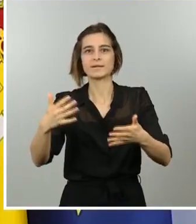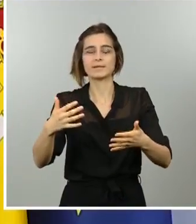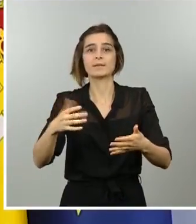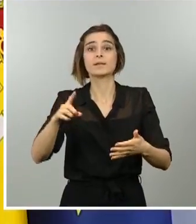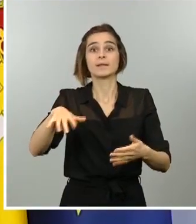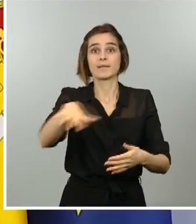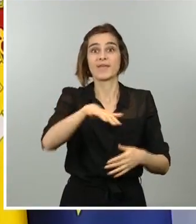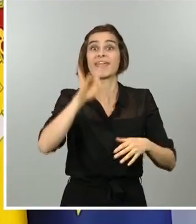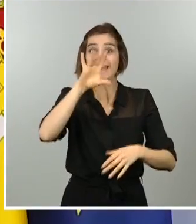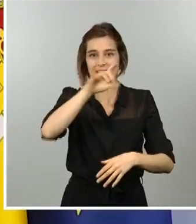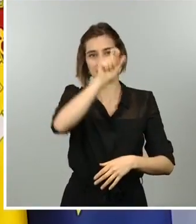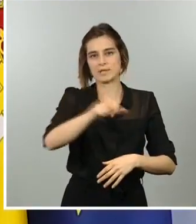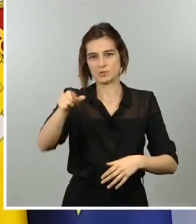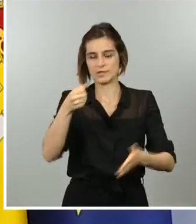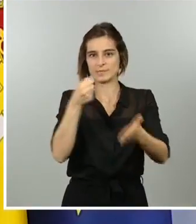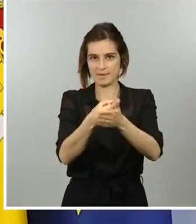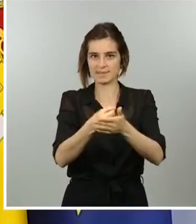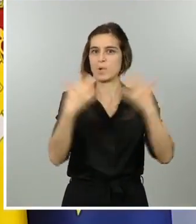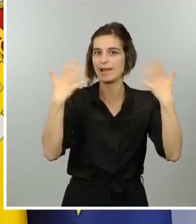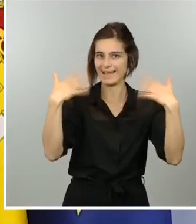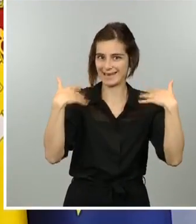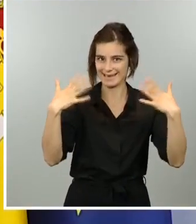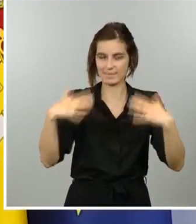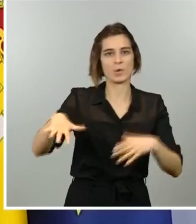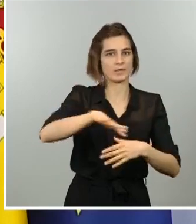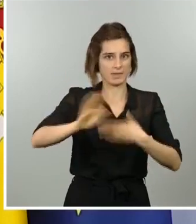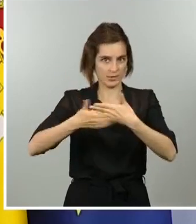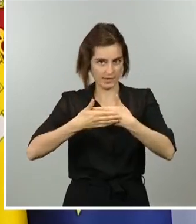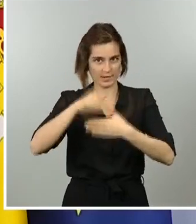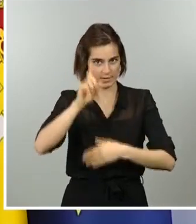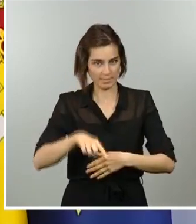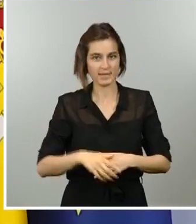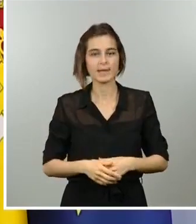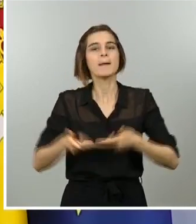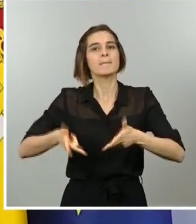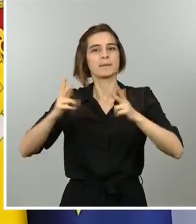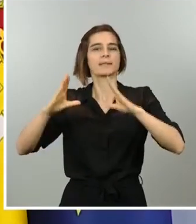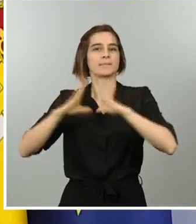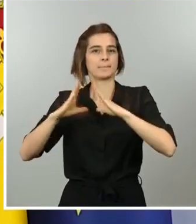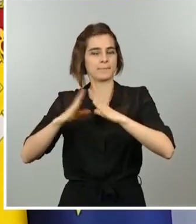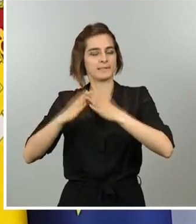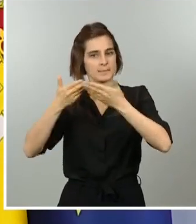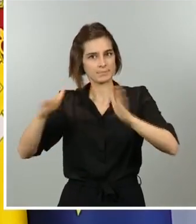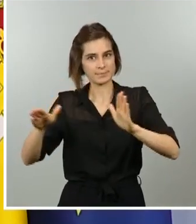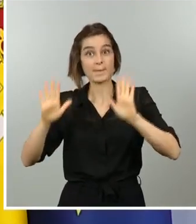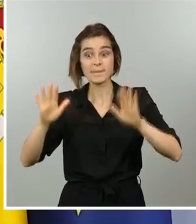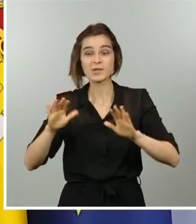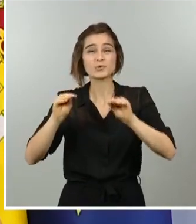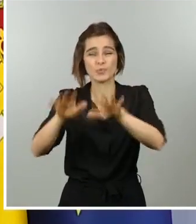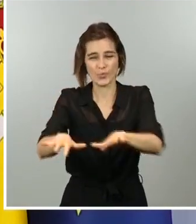permite también reiniciar la apertura de los lugares de cultos hasta 1/3 del aforo de estos